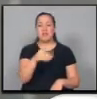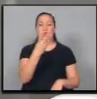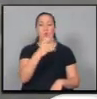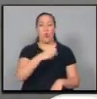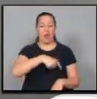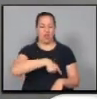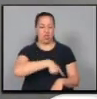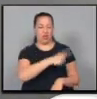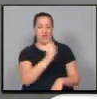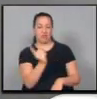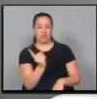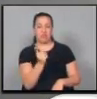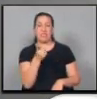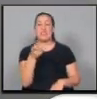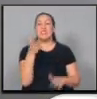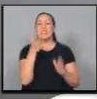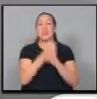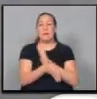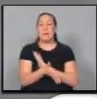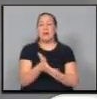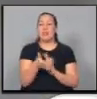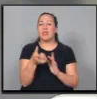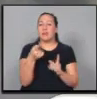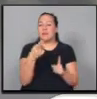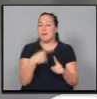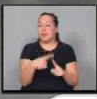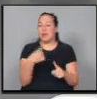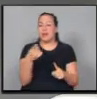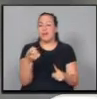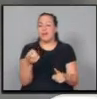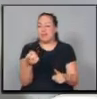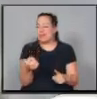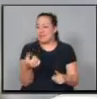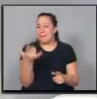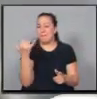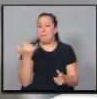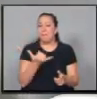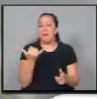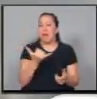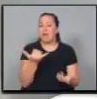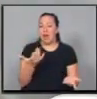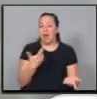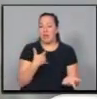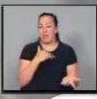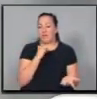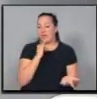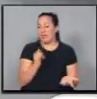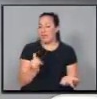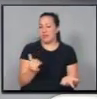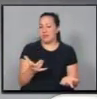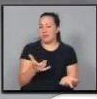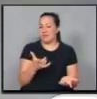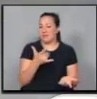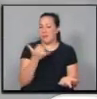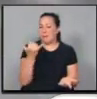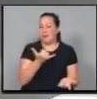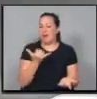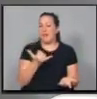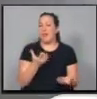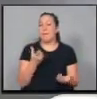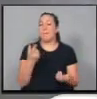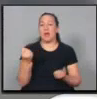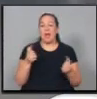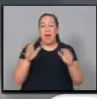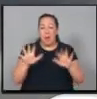hora. Escapando de esto. ¿Qué? Una tontería. Pavada, mira, iba a decir un exabrupto. ¡Qué pavada! Porque te frenás, le